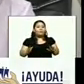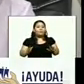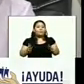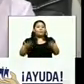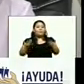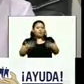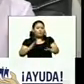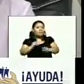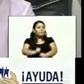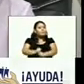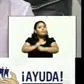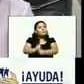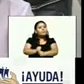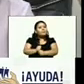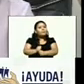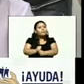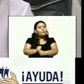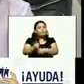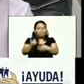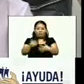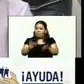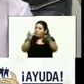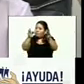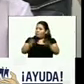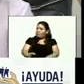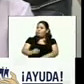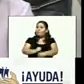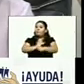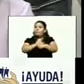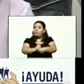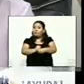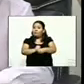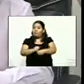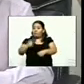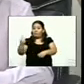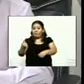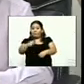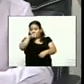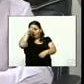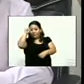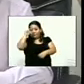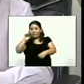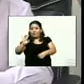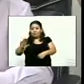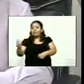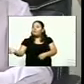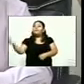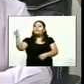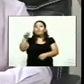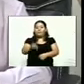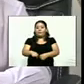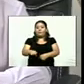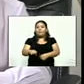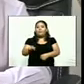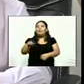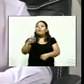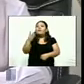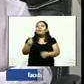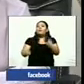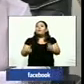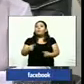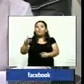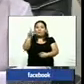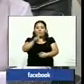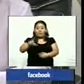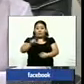confirmación oficial de la parte empleadora, que estará presente acá el día lunes a las nueve de la